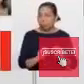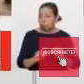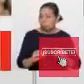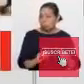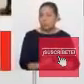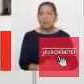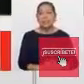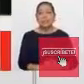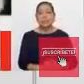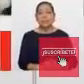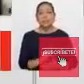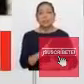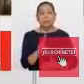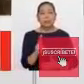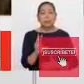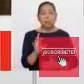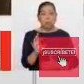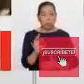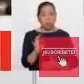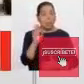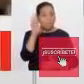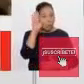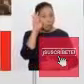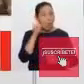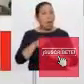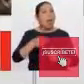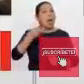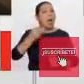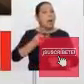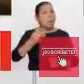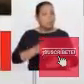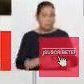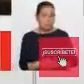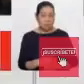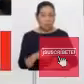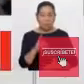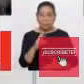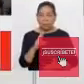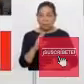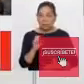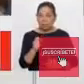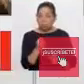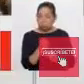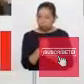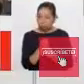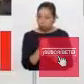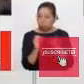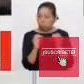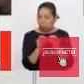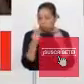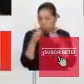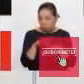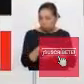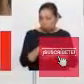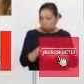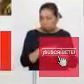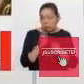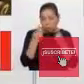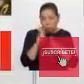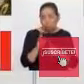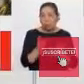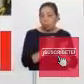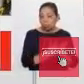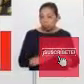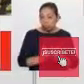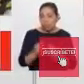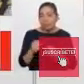desplazamos 250 efectivos especializados de la DRINCRI para poder realizar un trabajo de acuerdo a un plan de operación y de acuerdo a las